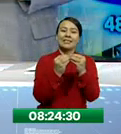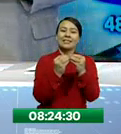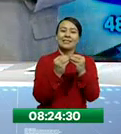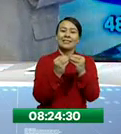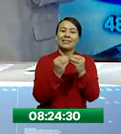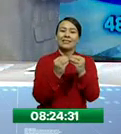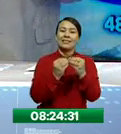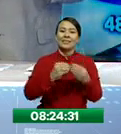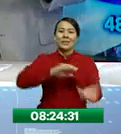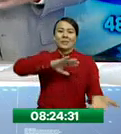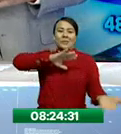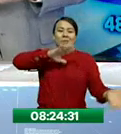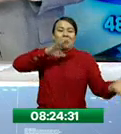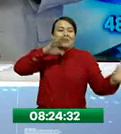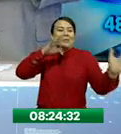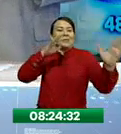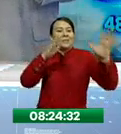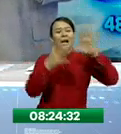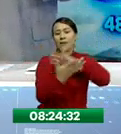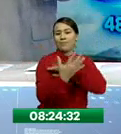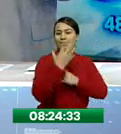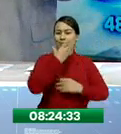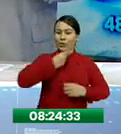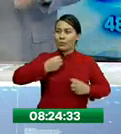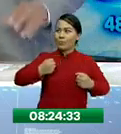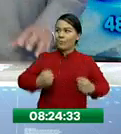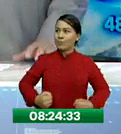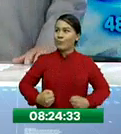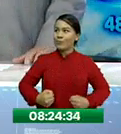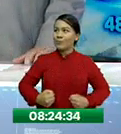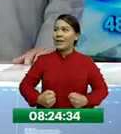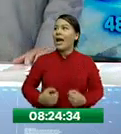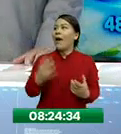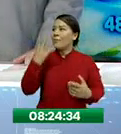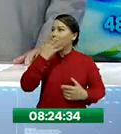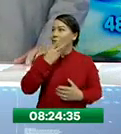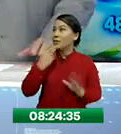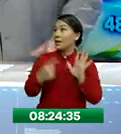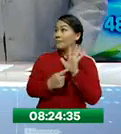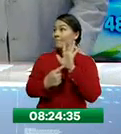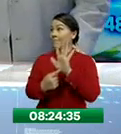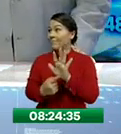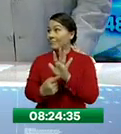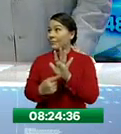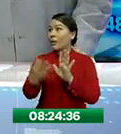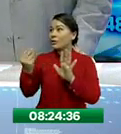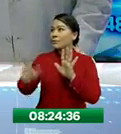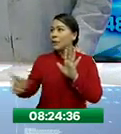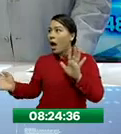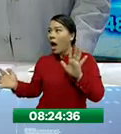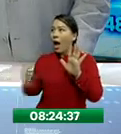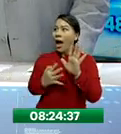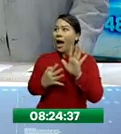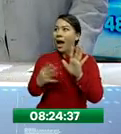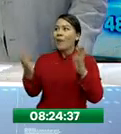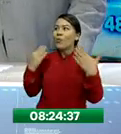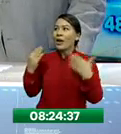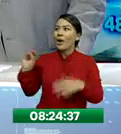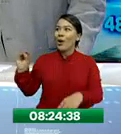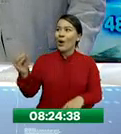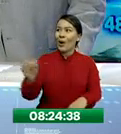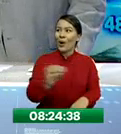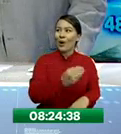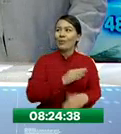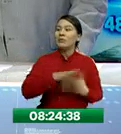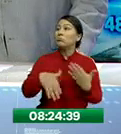más rebelde, cada vez más presente en el país y sus generaciones jóvenes,